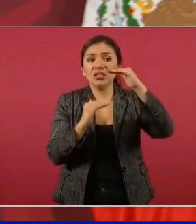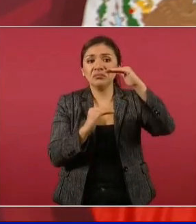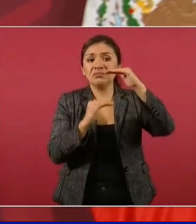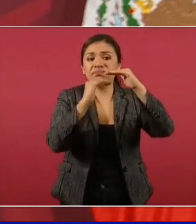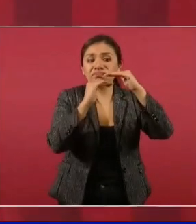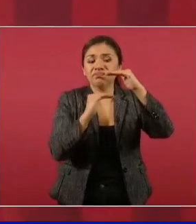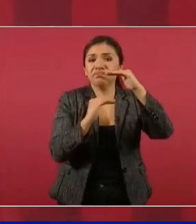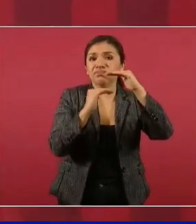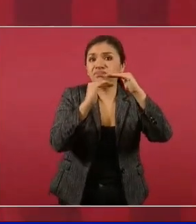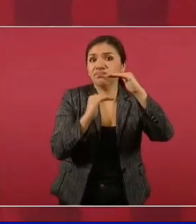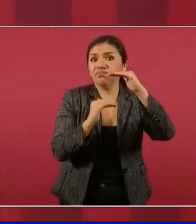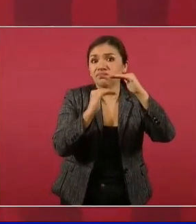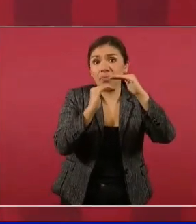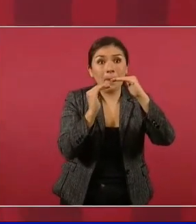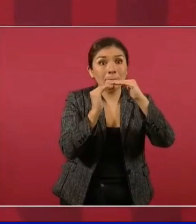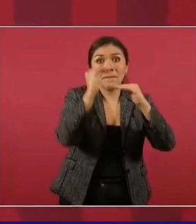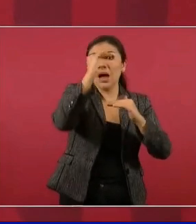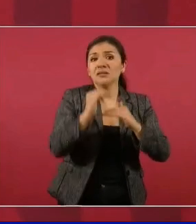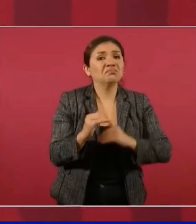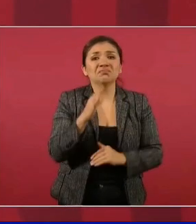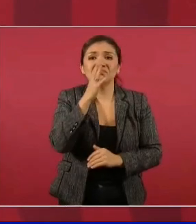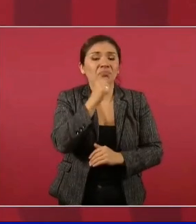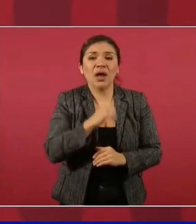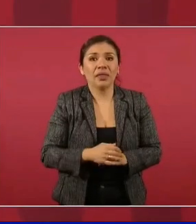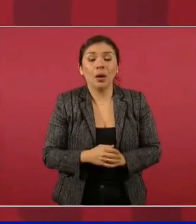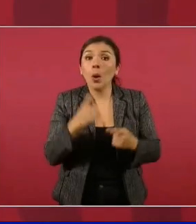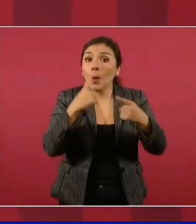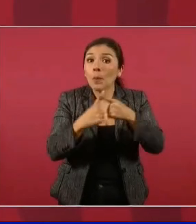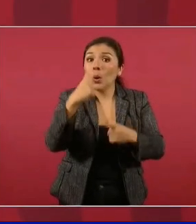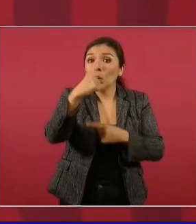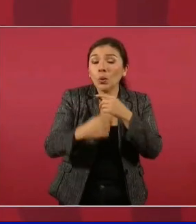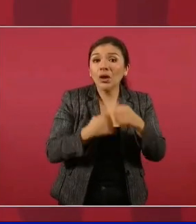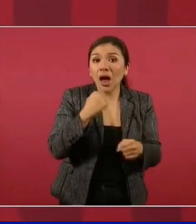de presupuesto anual.